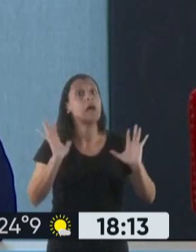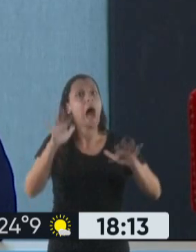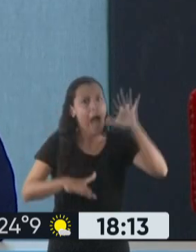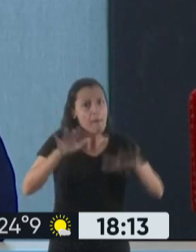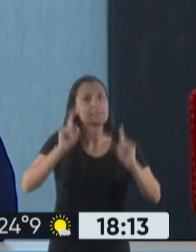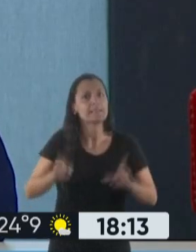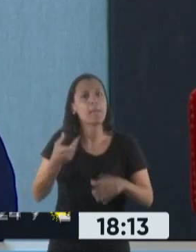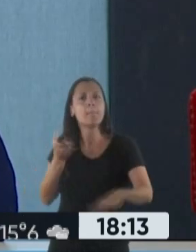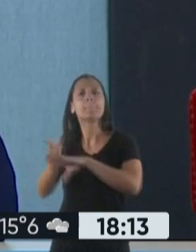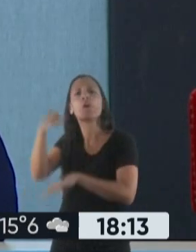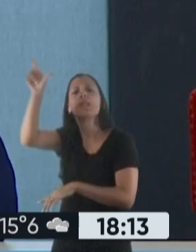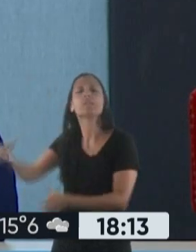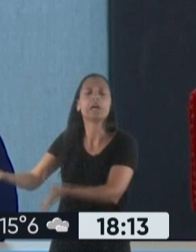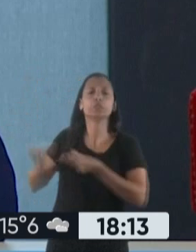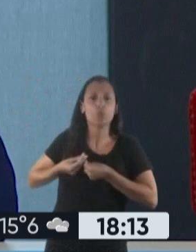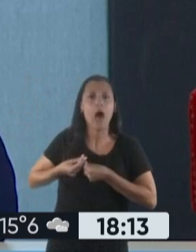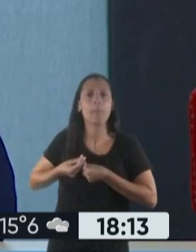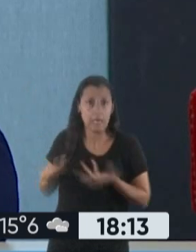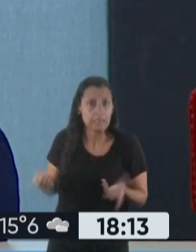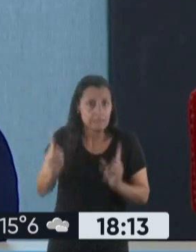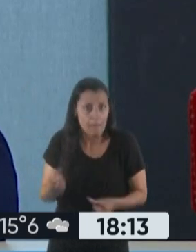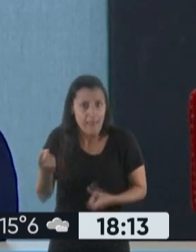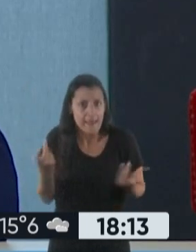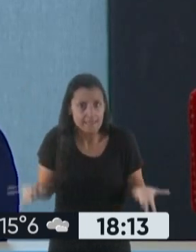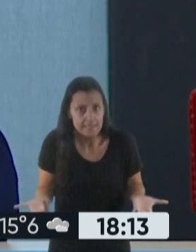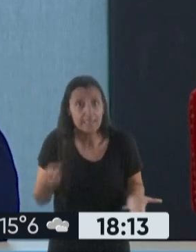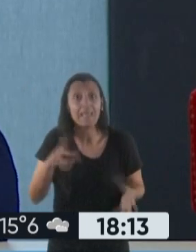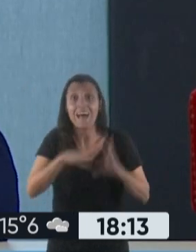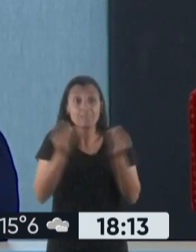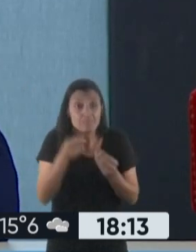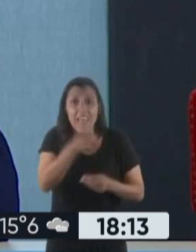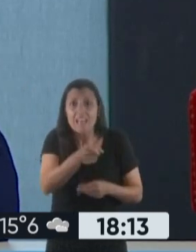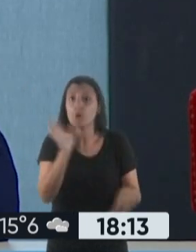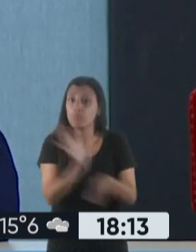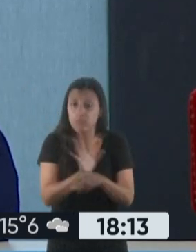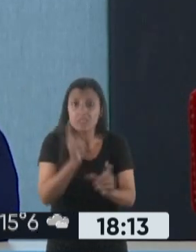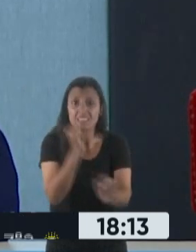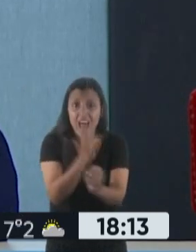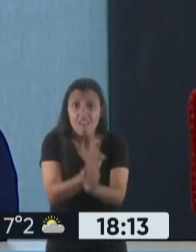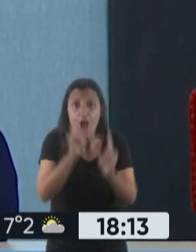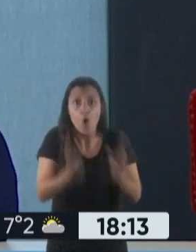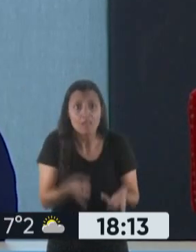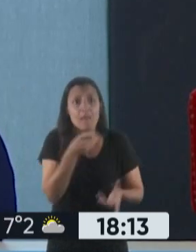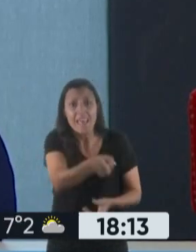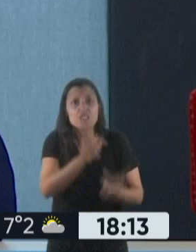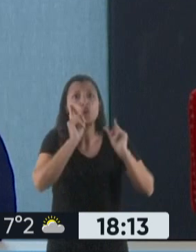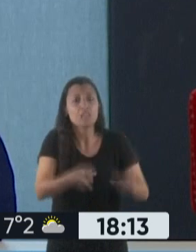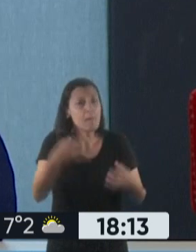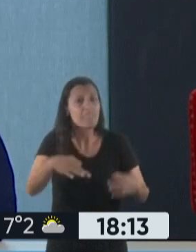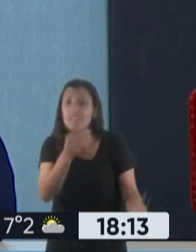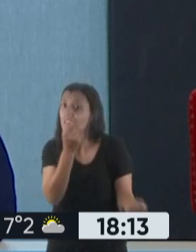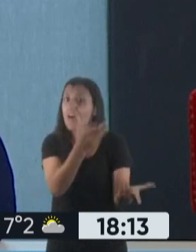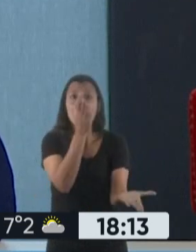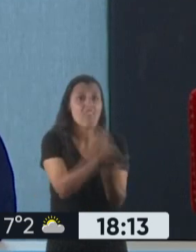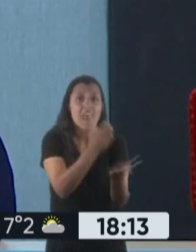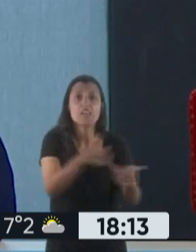o de otra para poder hacer eso. Y eso es un trabajo. Y eso merece tener los